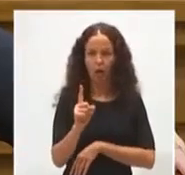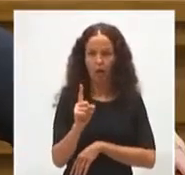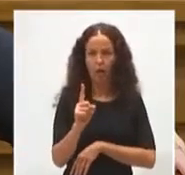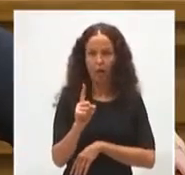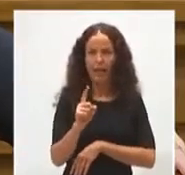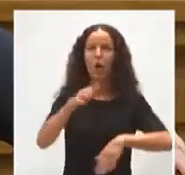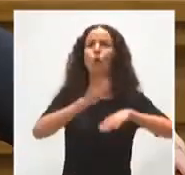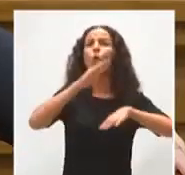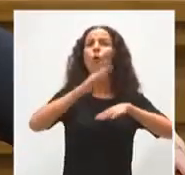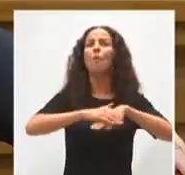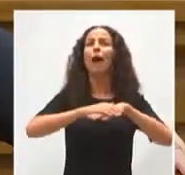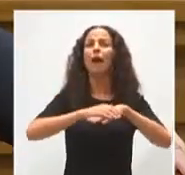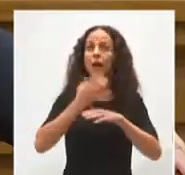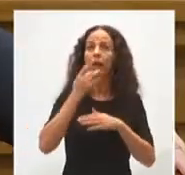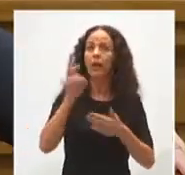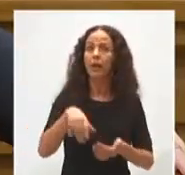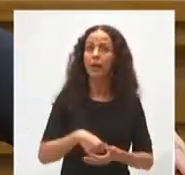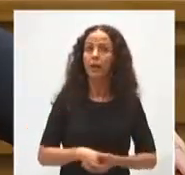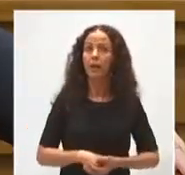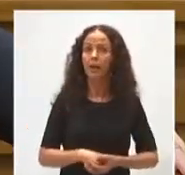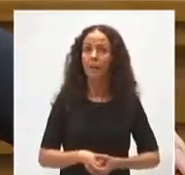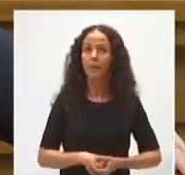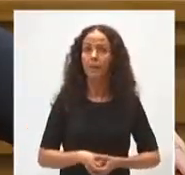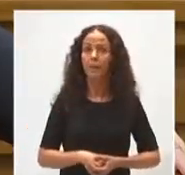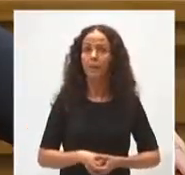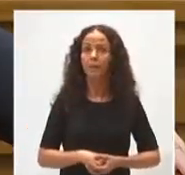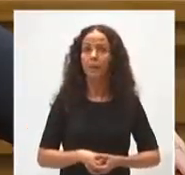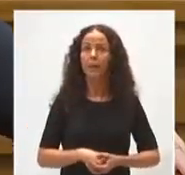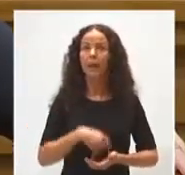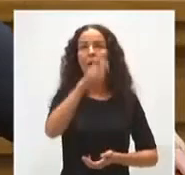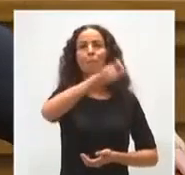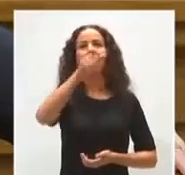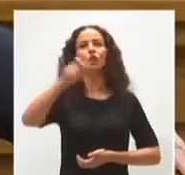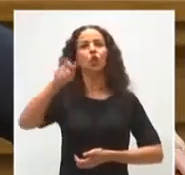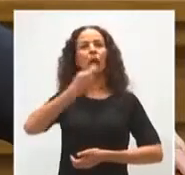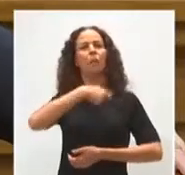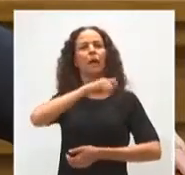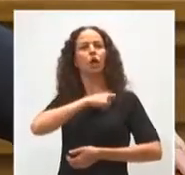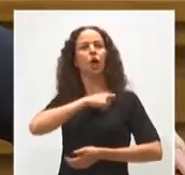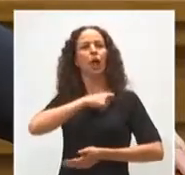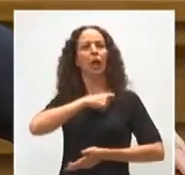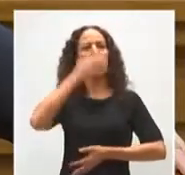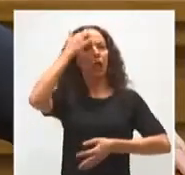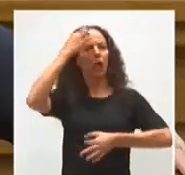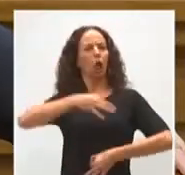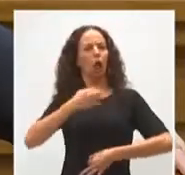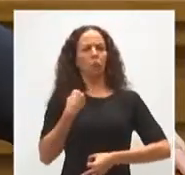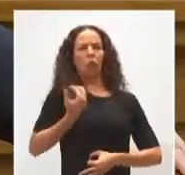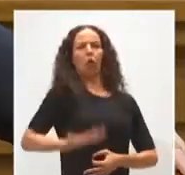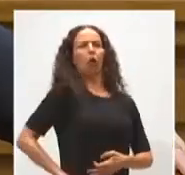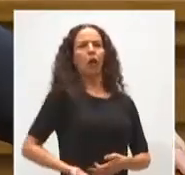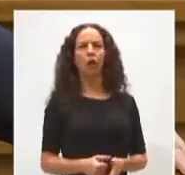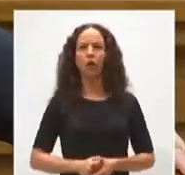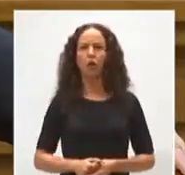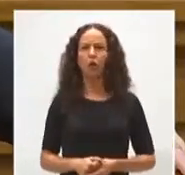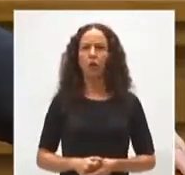que la culpa la tenía y el hecho de que los españoles nos habíamos creído más de lo que debíamos qué es eso de tener todo el mundo de